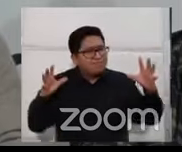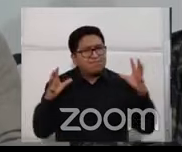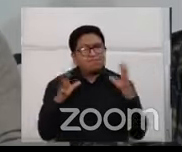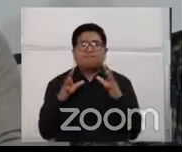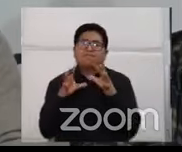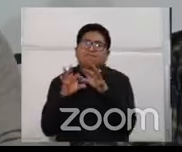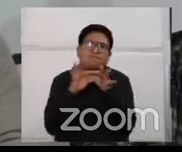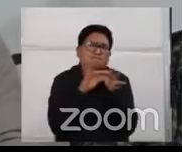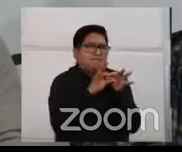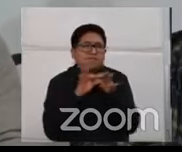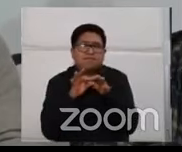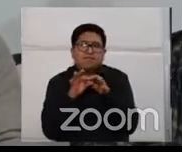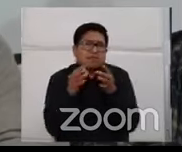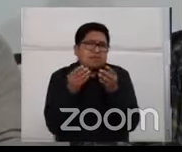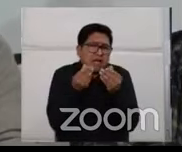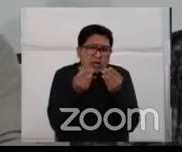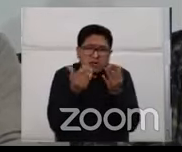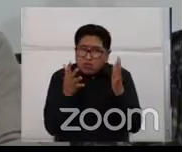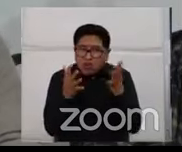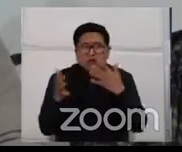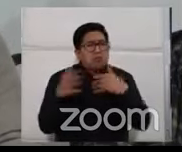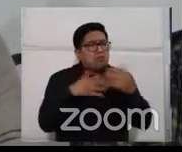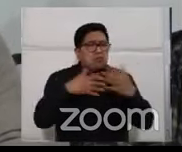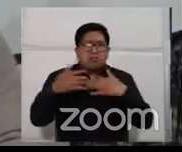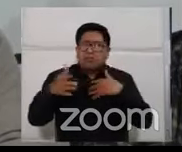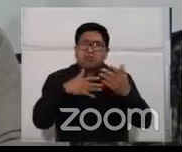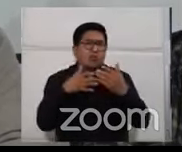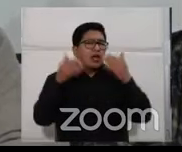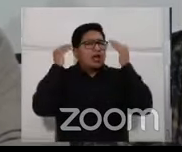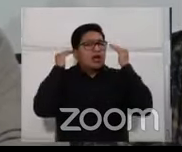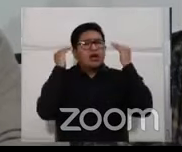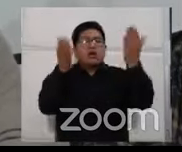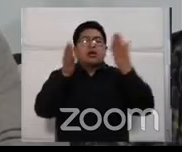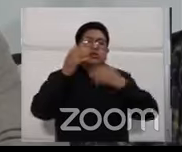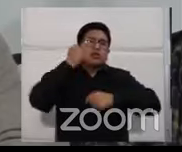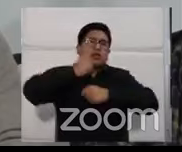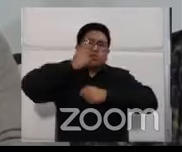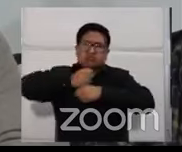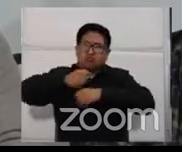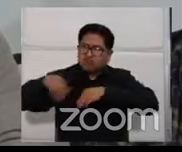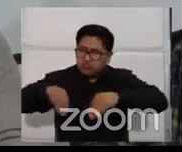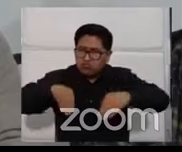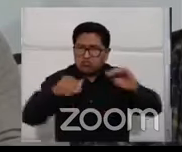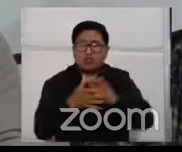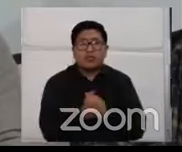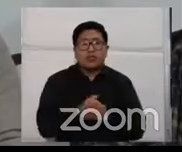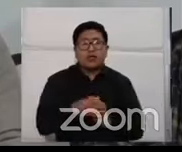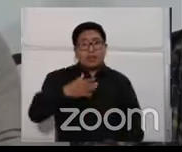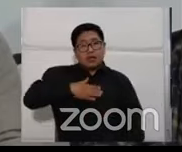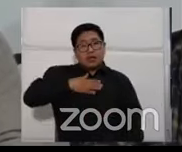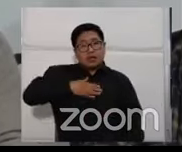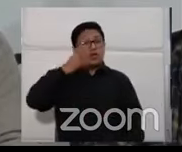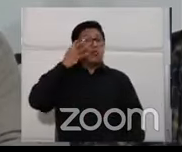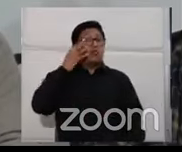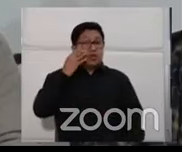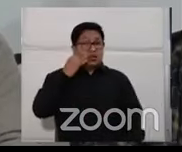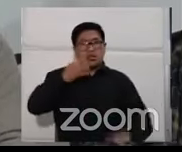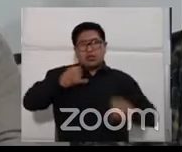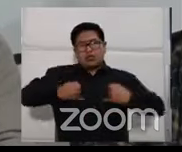fondos podemos seguir adelante mis experiencias como un joven trabajador